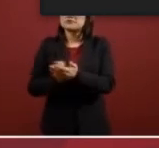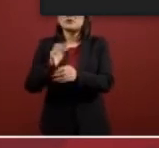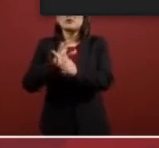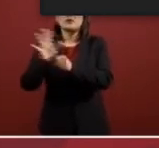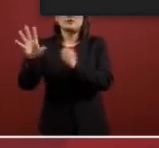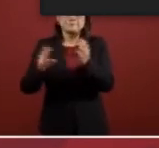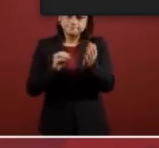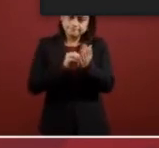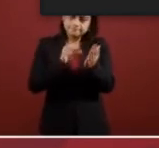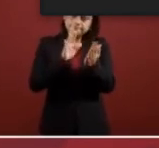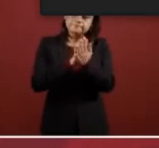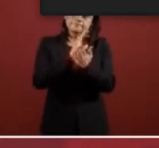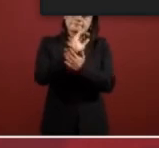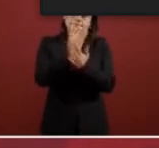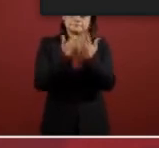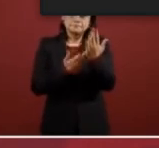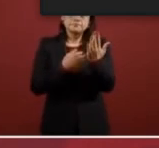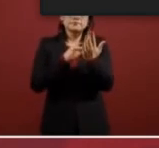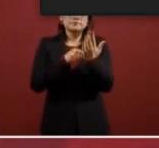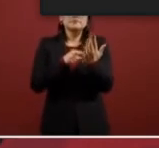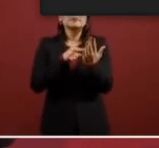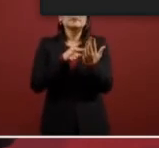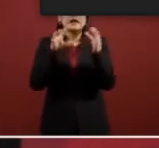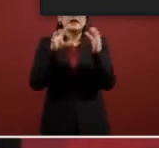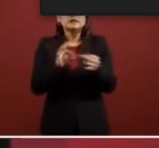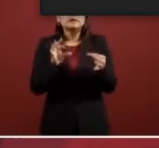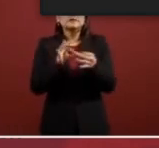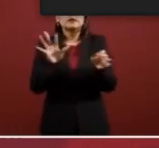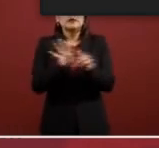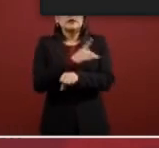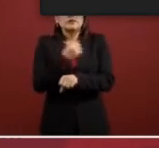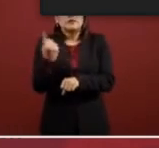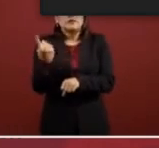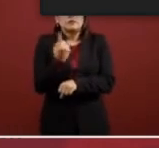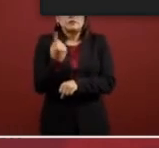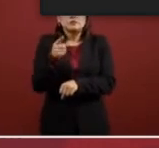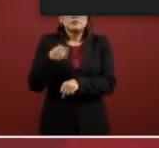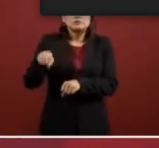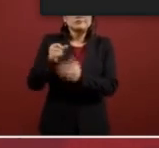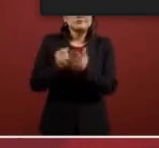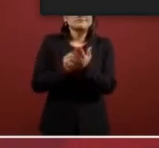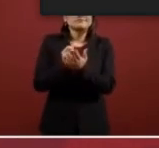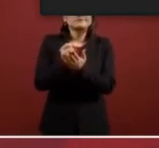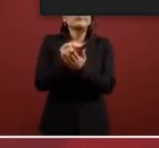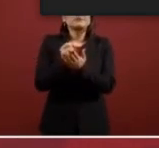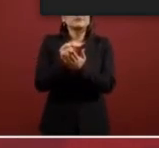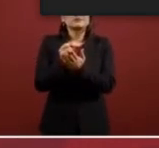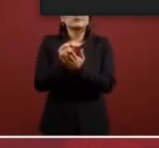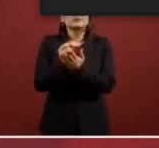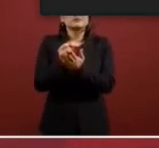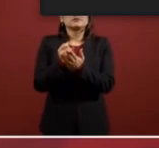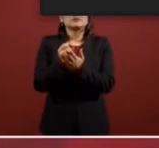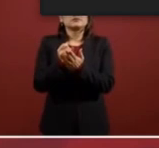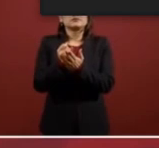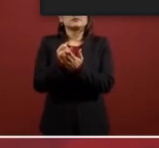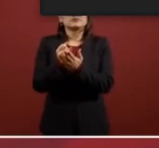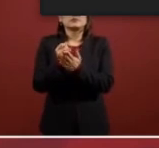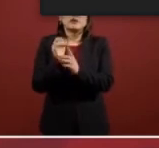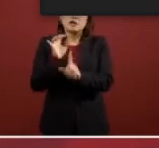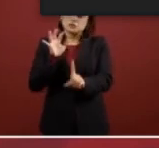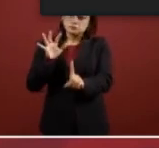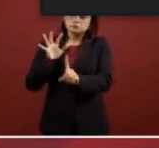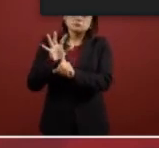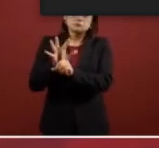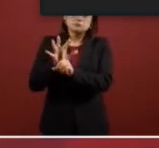y el por qué se decidió detener el operativo, las